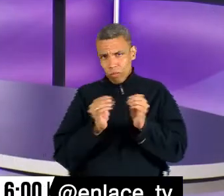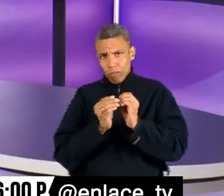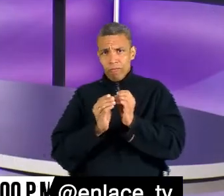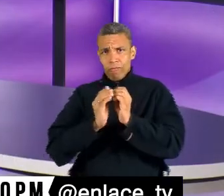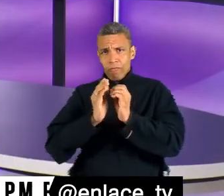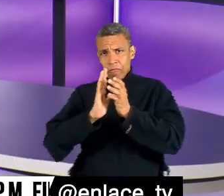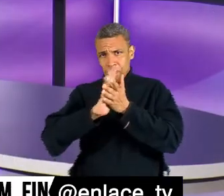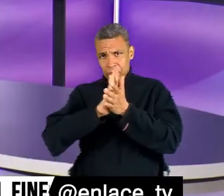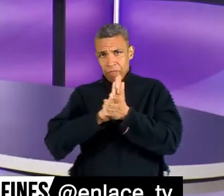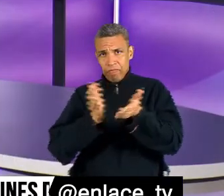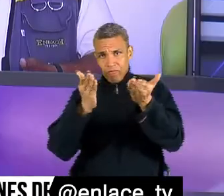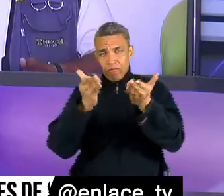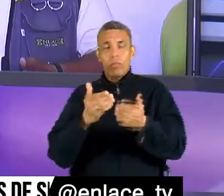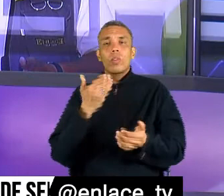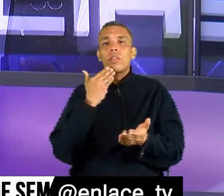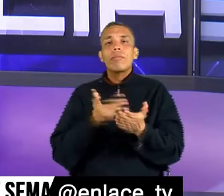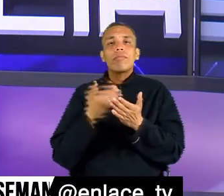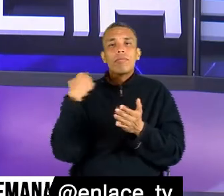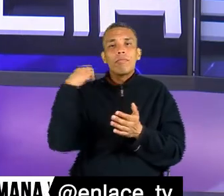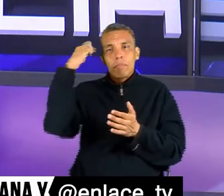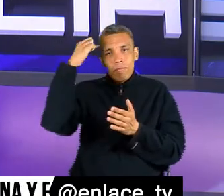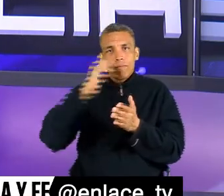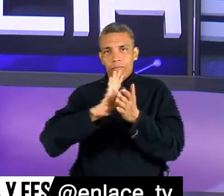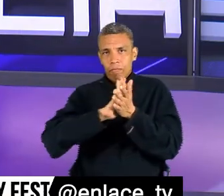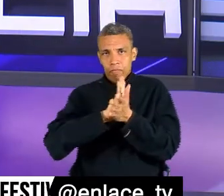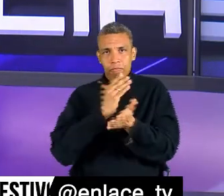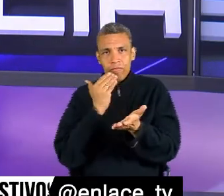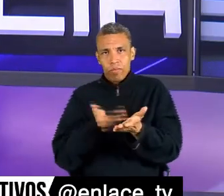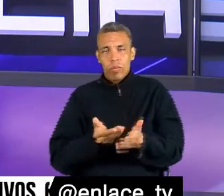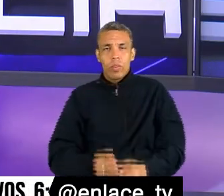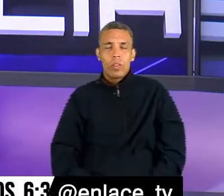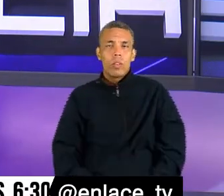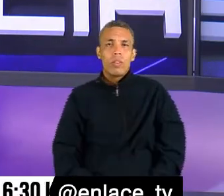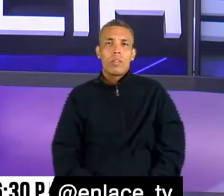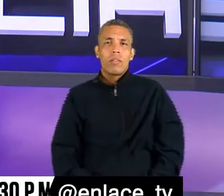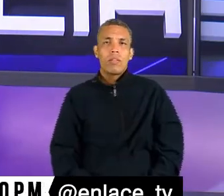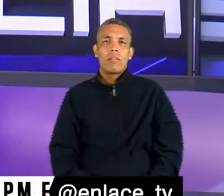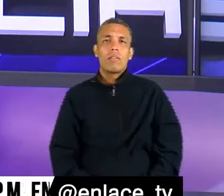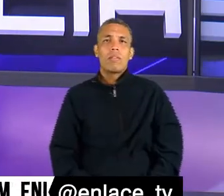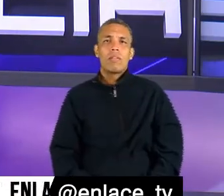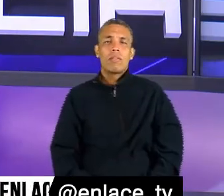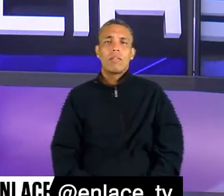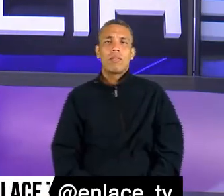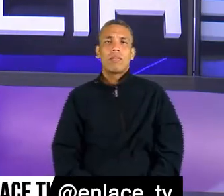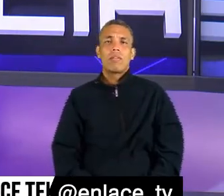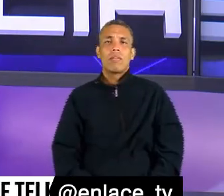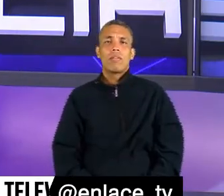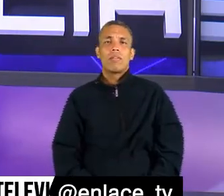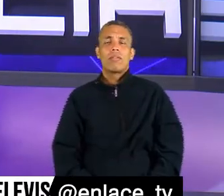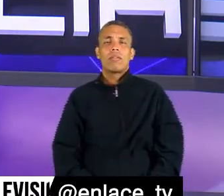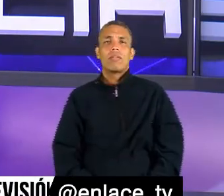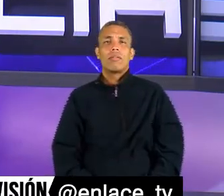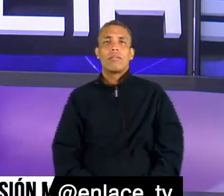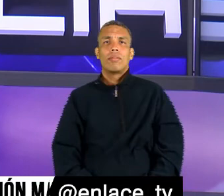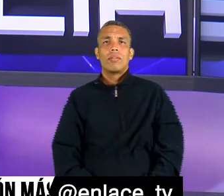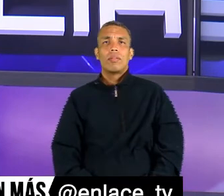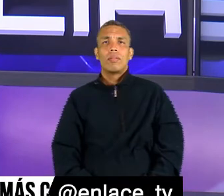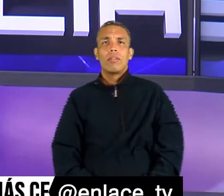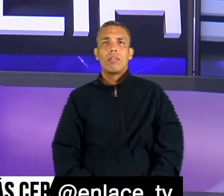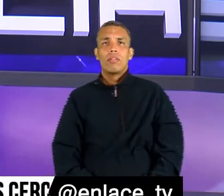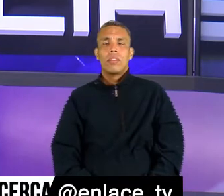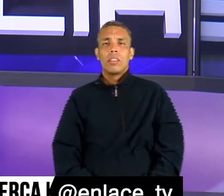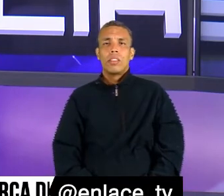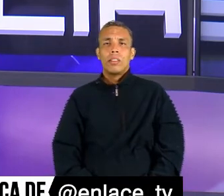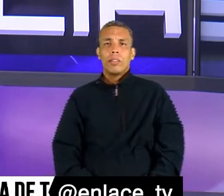buenas tardes. Gracias, Pedro, por esta información y seguiremos muy atentos al estado de salud de este músico. Y en otras noticias, en el primer trimestre